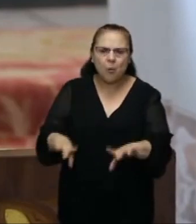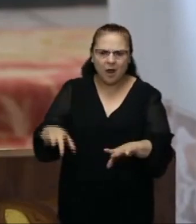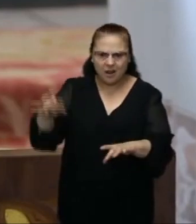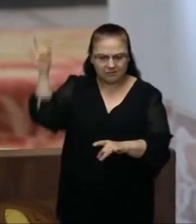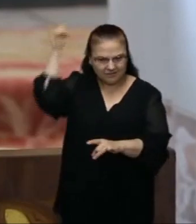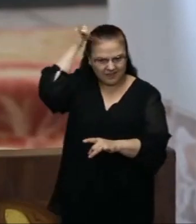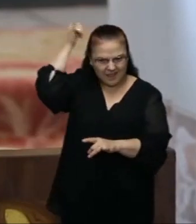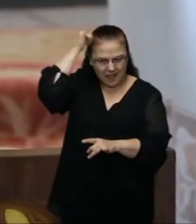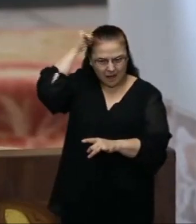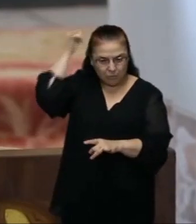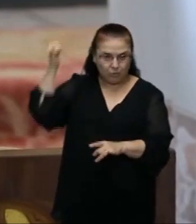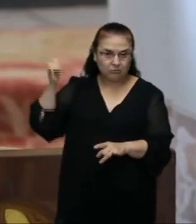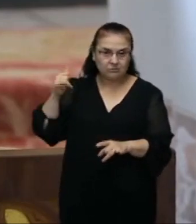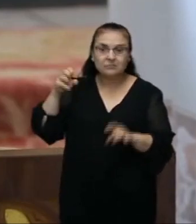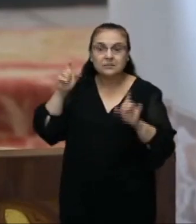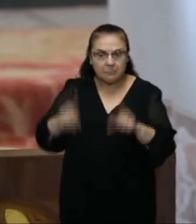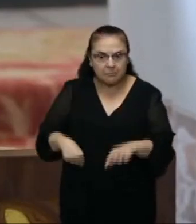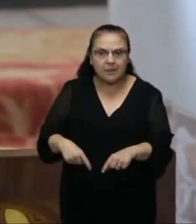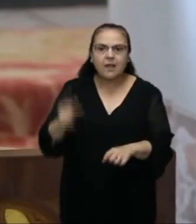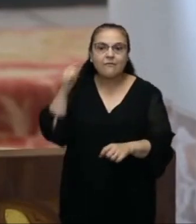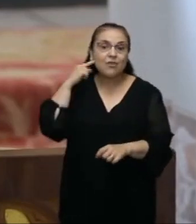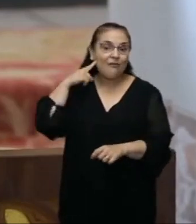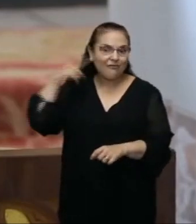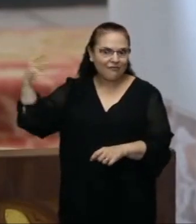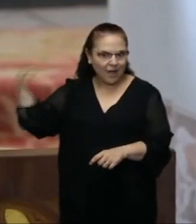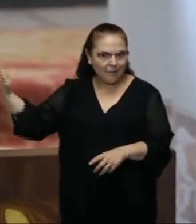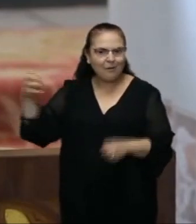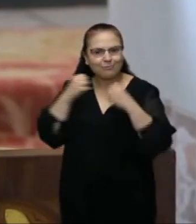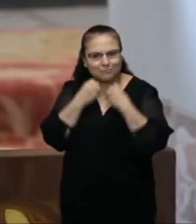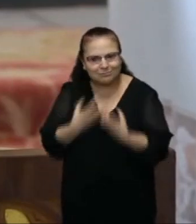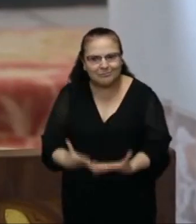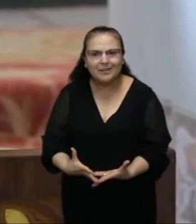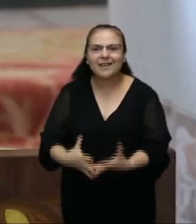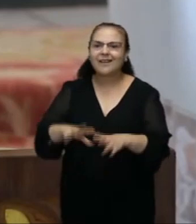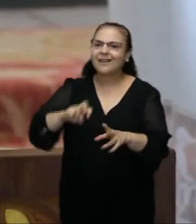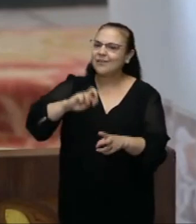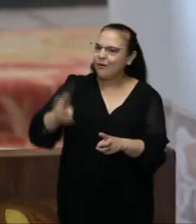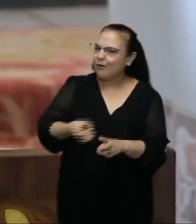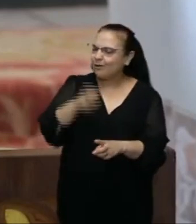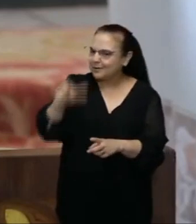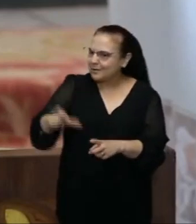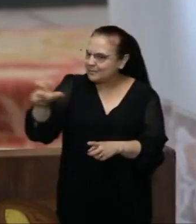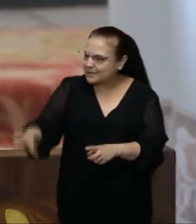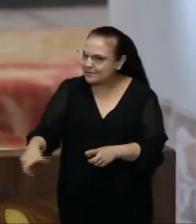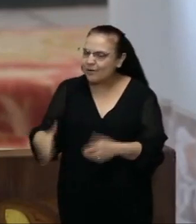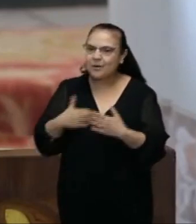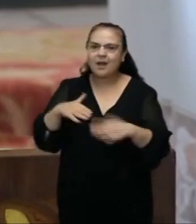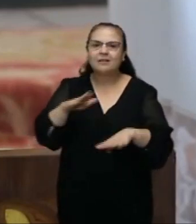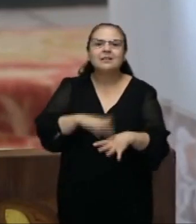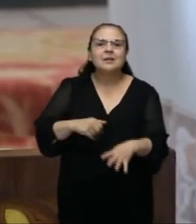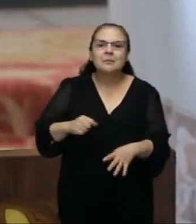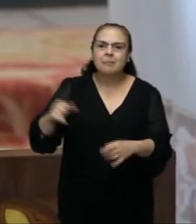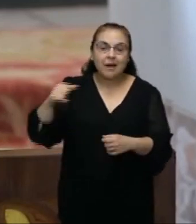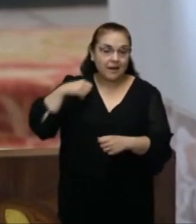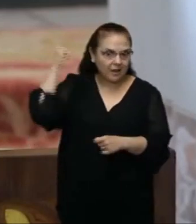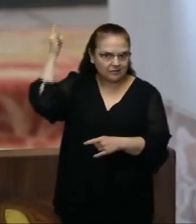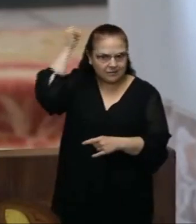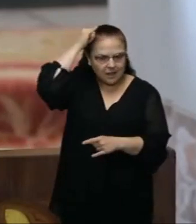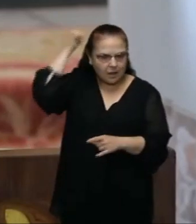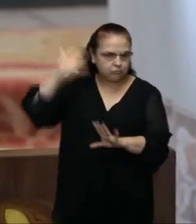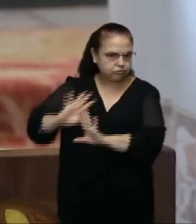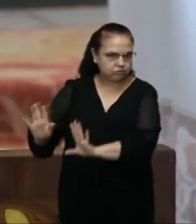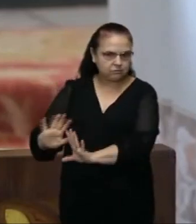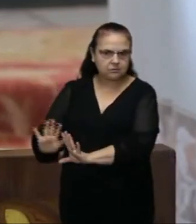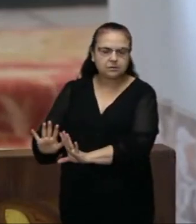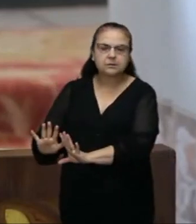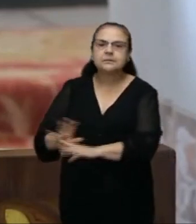Conviene, además, que tenga buena fama entre los de fuera, para que no caiga en descrédito ni en el lazo del diablo.